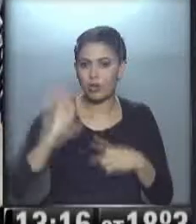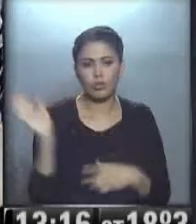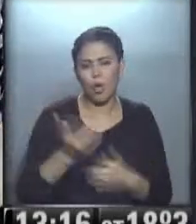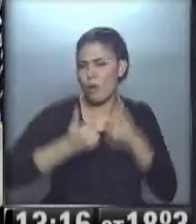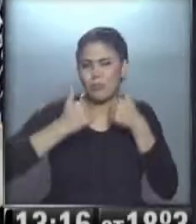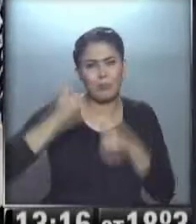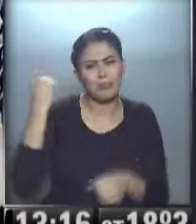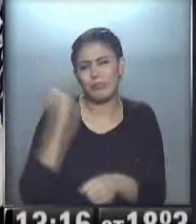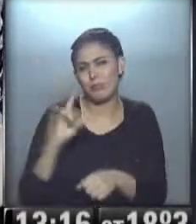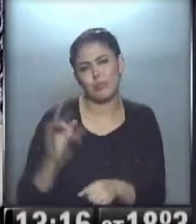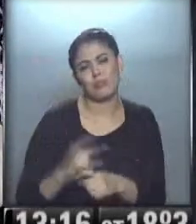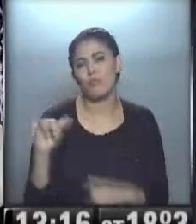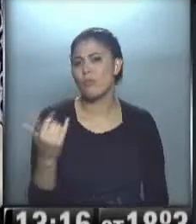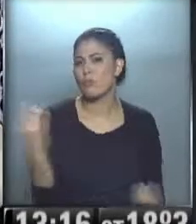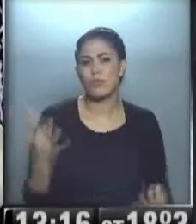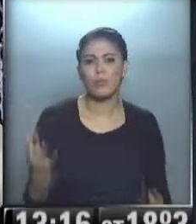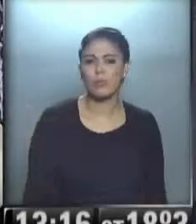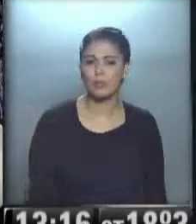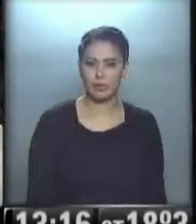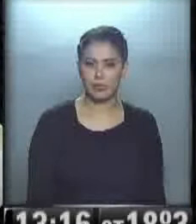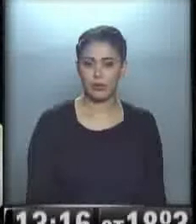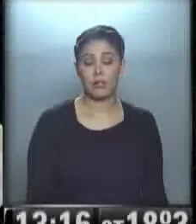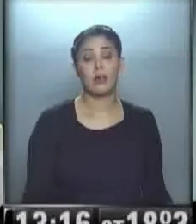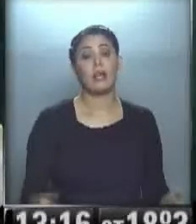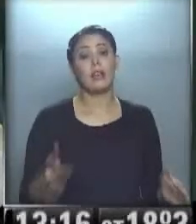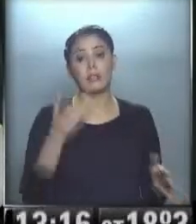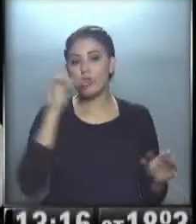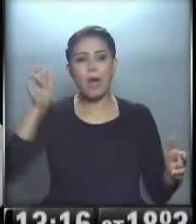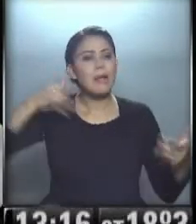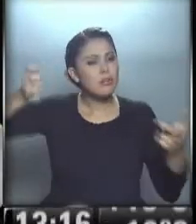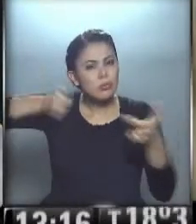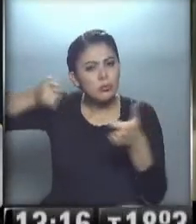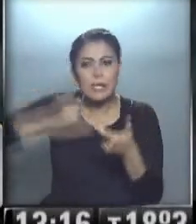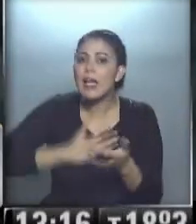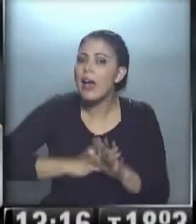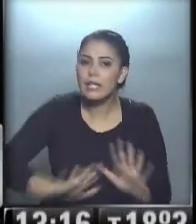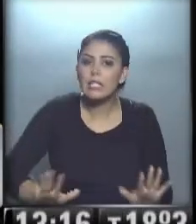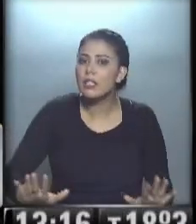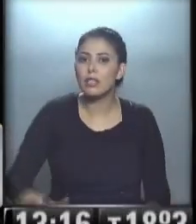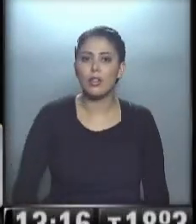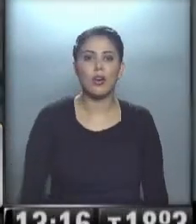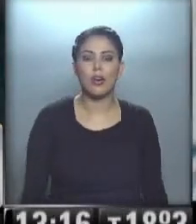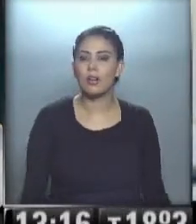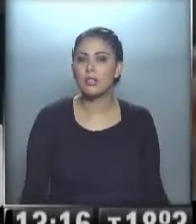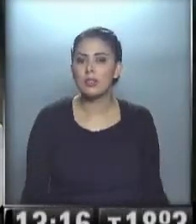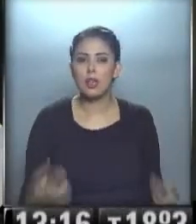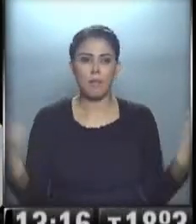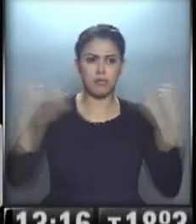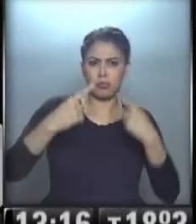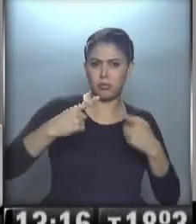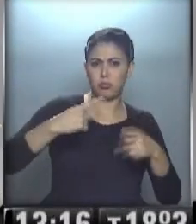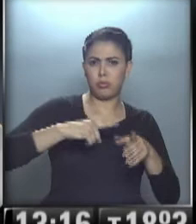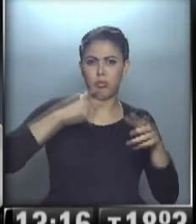primera. No. Tuvimos un rodaje muy tranquilo, no hubo grandes